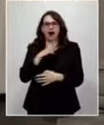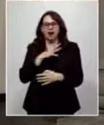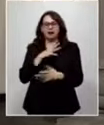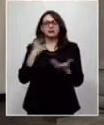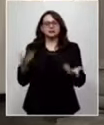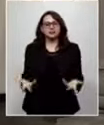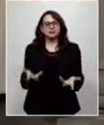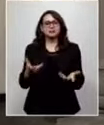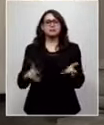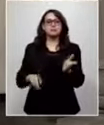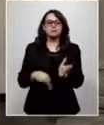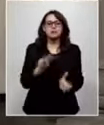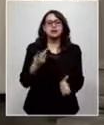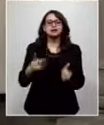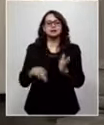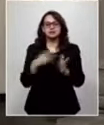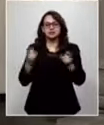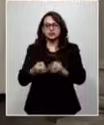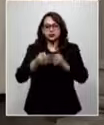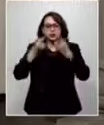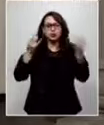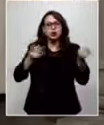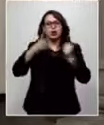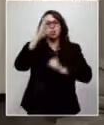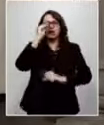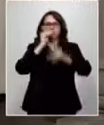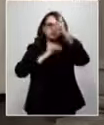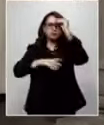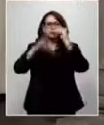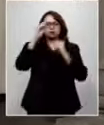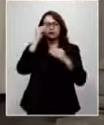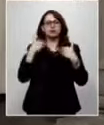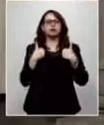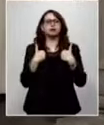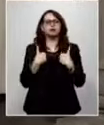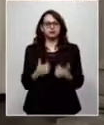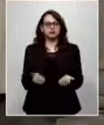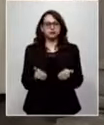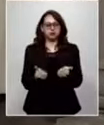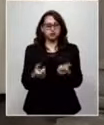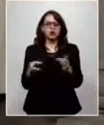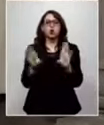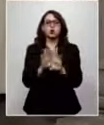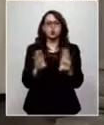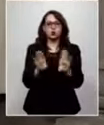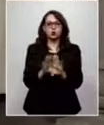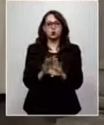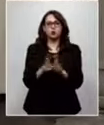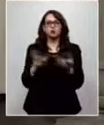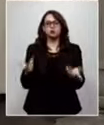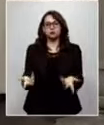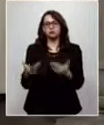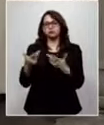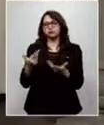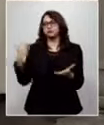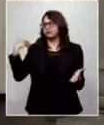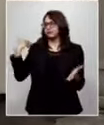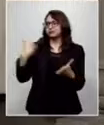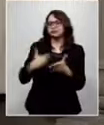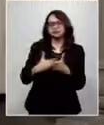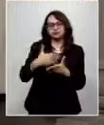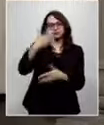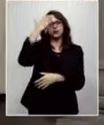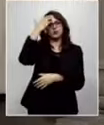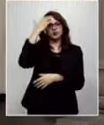con ella para resignificarla. Este procedimiento solo se puede hacer conociendo lo que pasó. Al